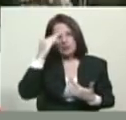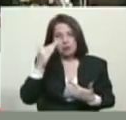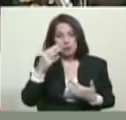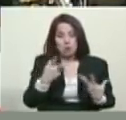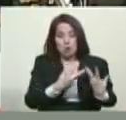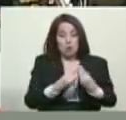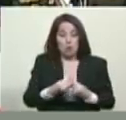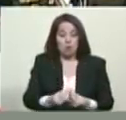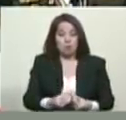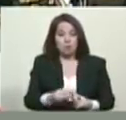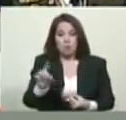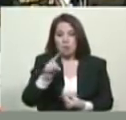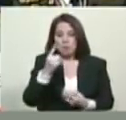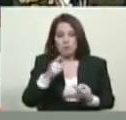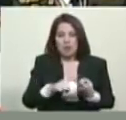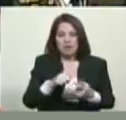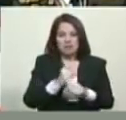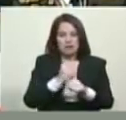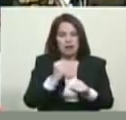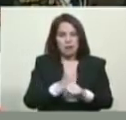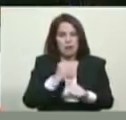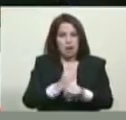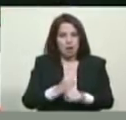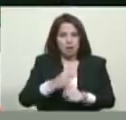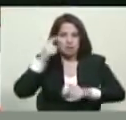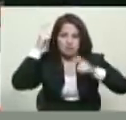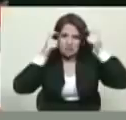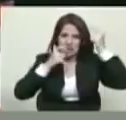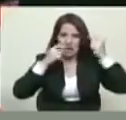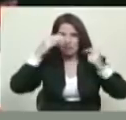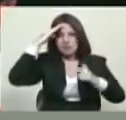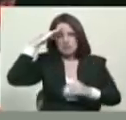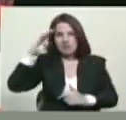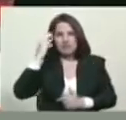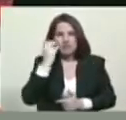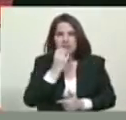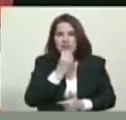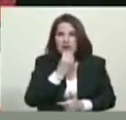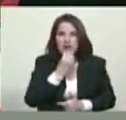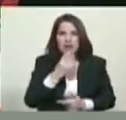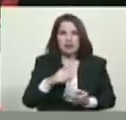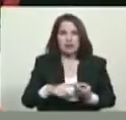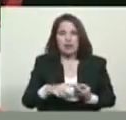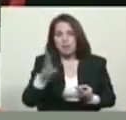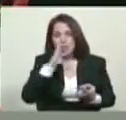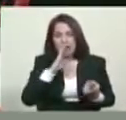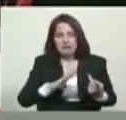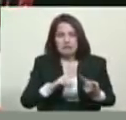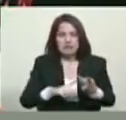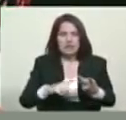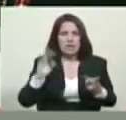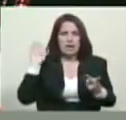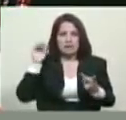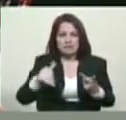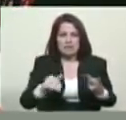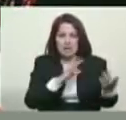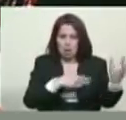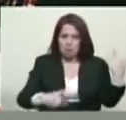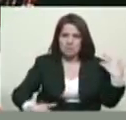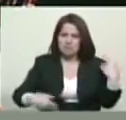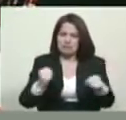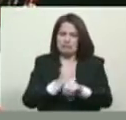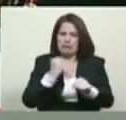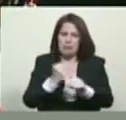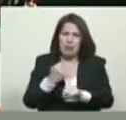primera gestión de Hugo Chávez, de Fidel, de Lula, de Kirchner. Yo me acuerdo, por ejemplo,